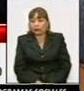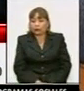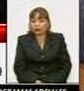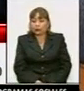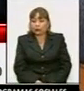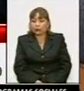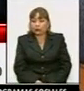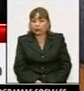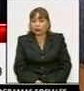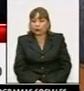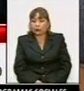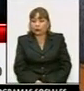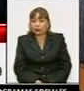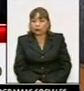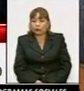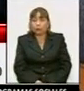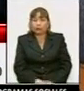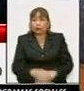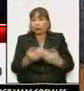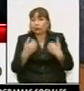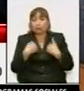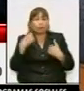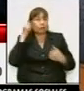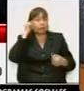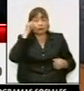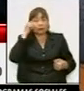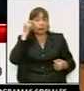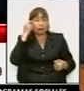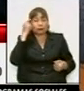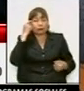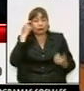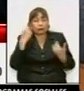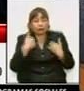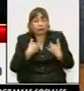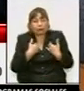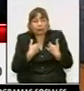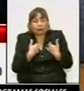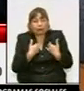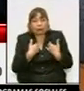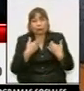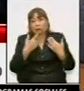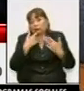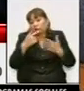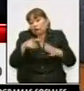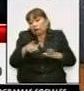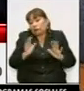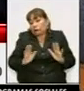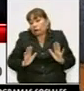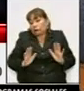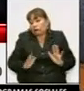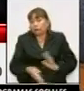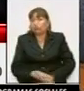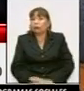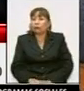como vuelvo a repetir, no lo tengo en mente, pero de haber, debe estar, digamos,